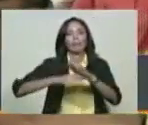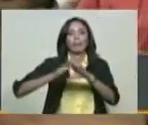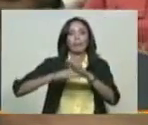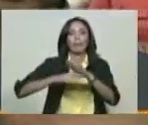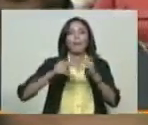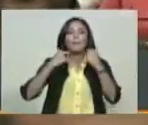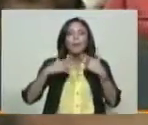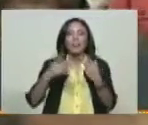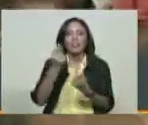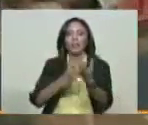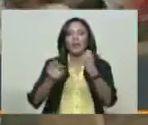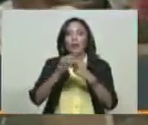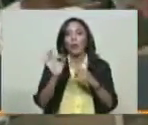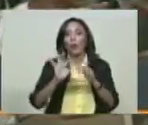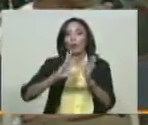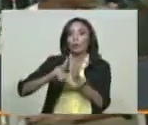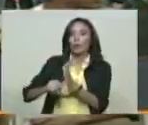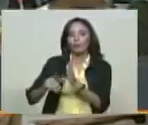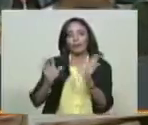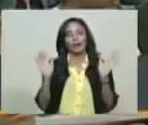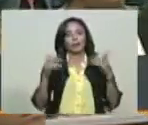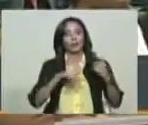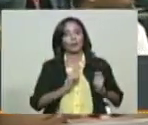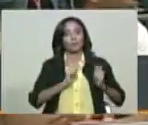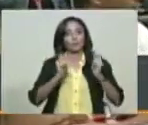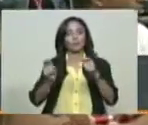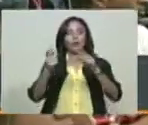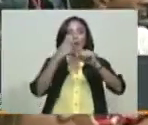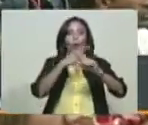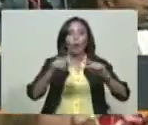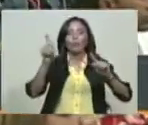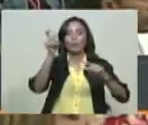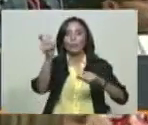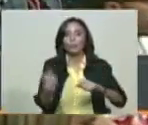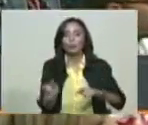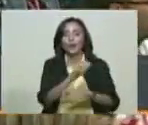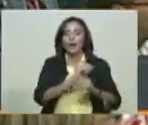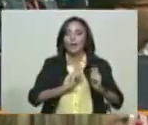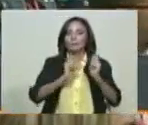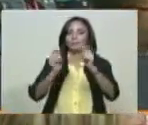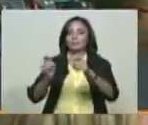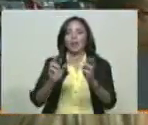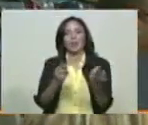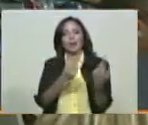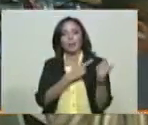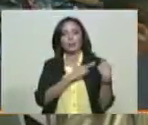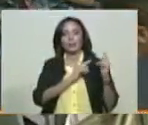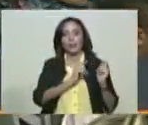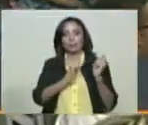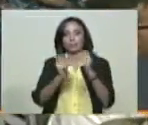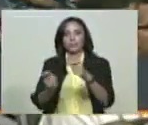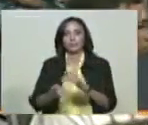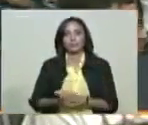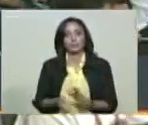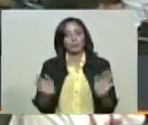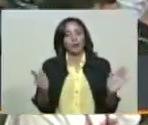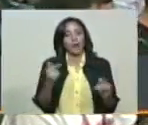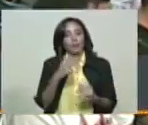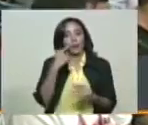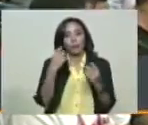no usted tiene que irse entregar ir a militar en la base para decir la base aprende